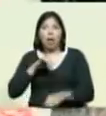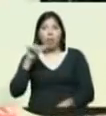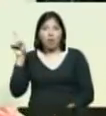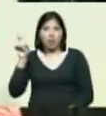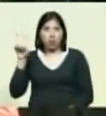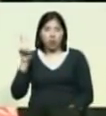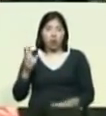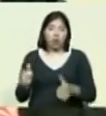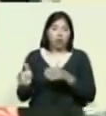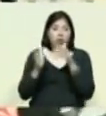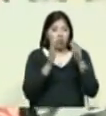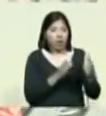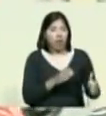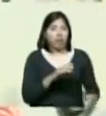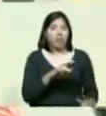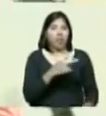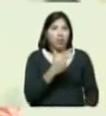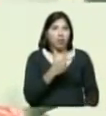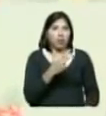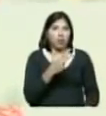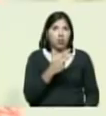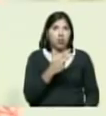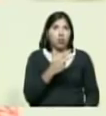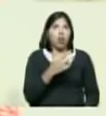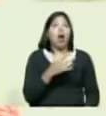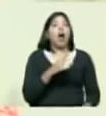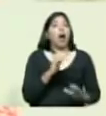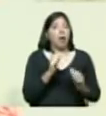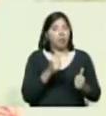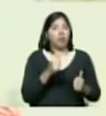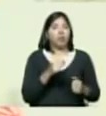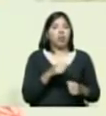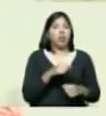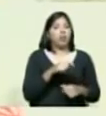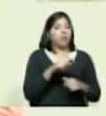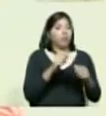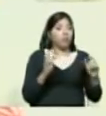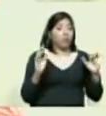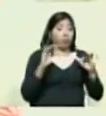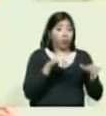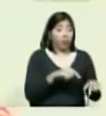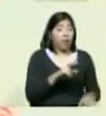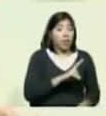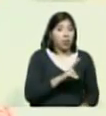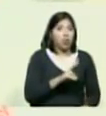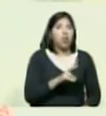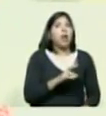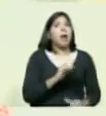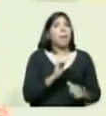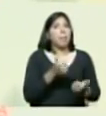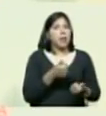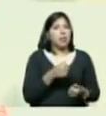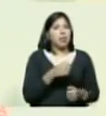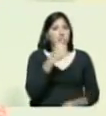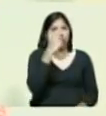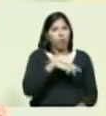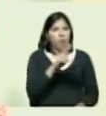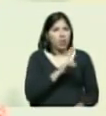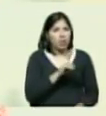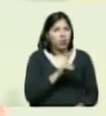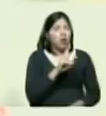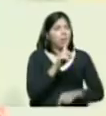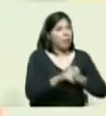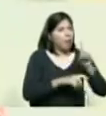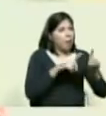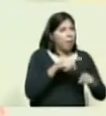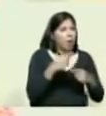Posteriormente se procede a la captación del movimiento Somos Venezuela, esto para brindar una protección a través de las